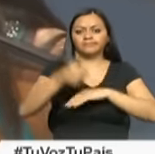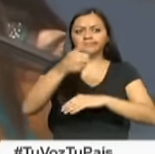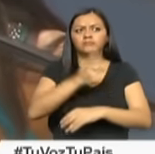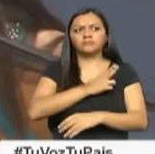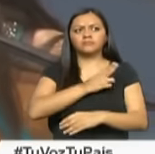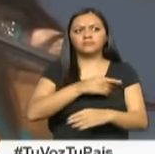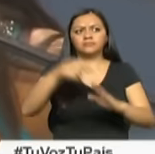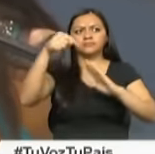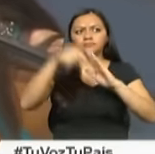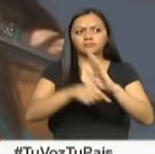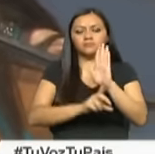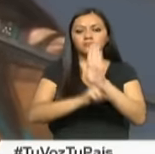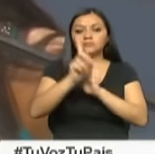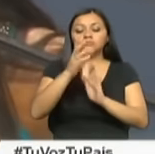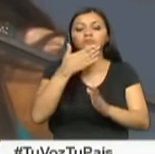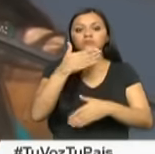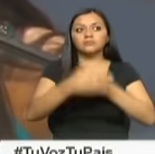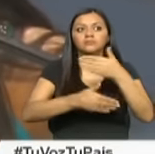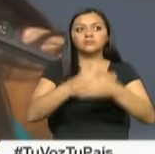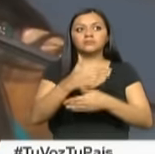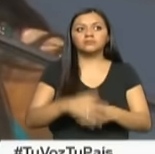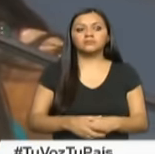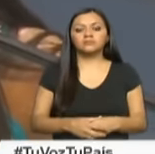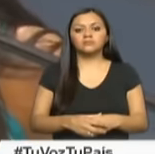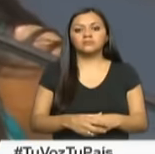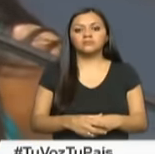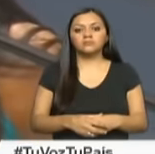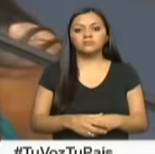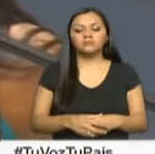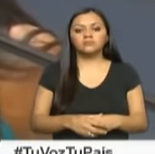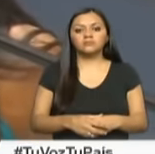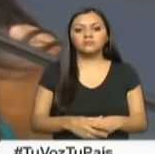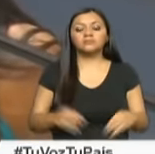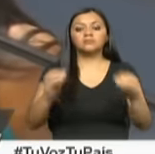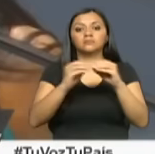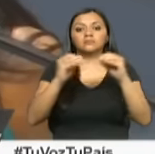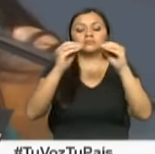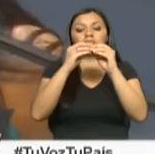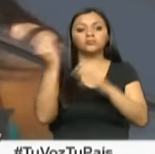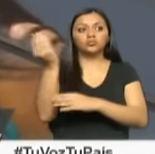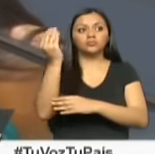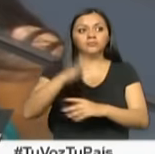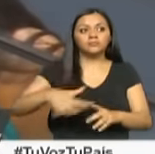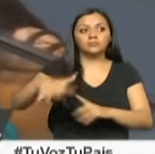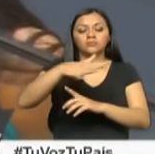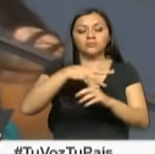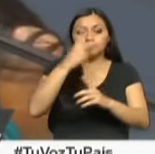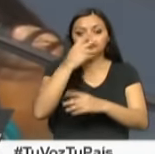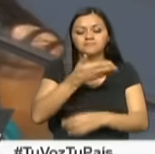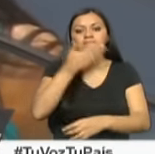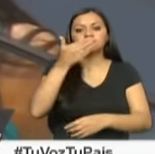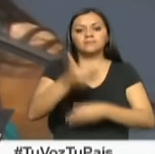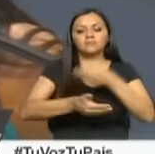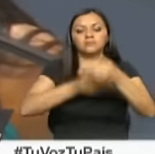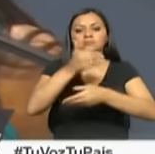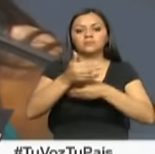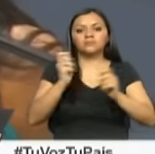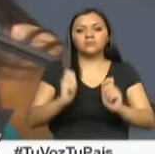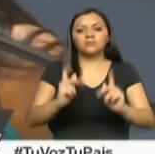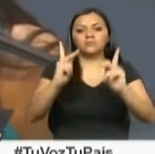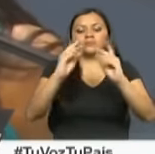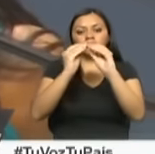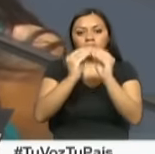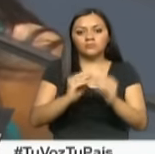el desarrollo del sistema de ciencia, tecnología e innovación para dar a los jóvenes más y mejores oportunidades de formación